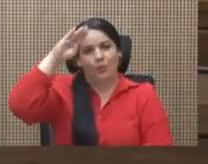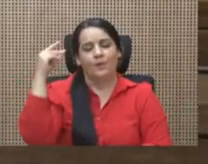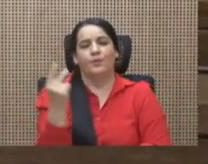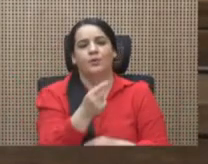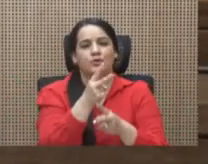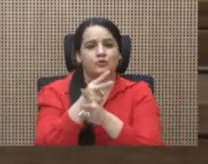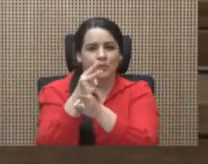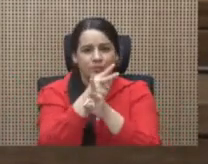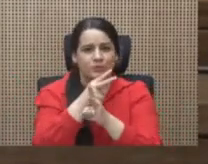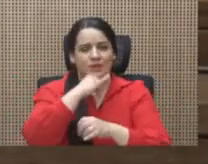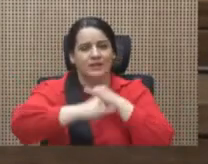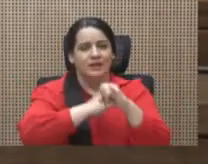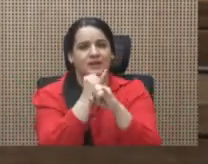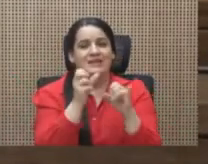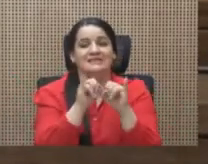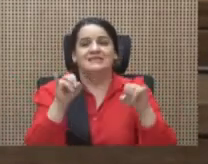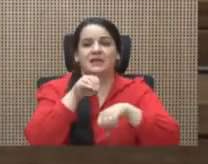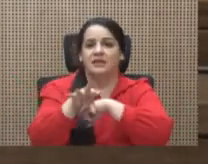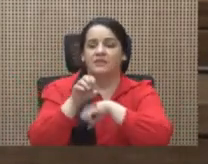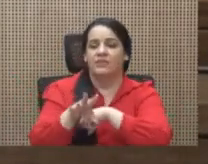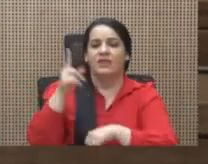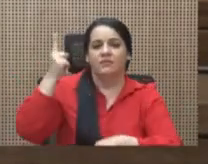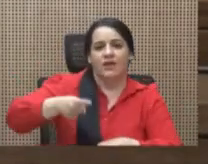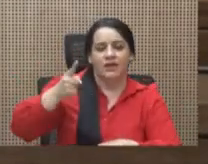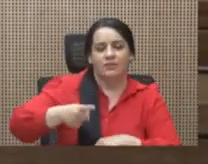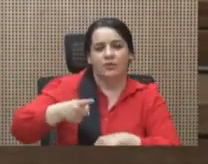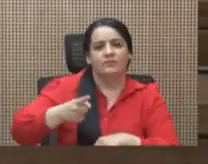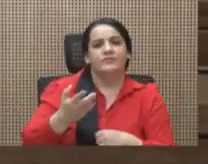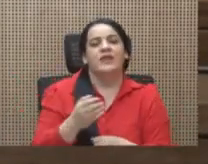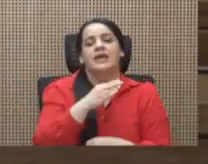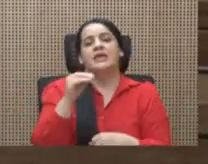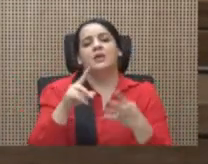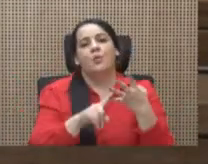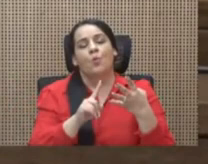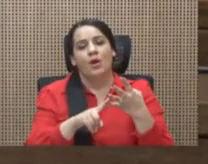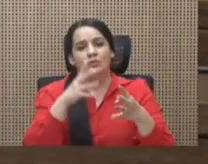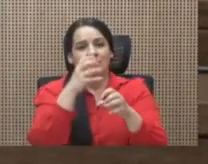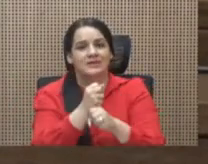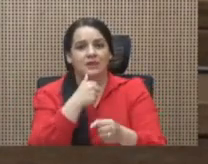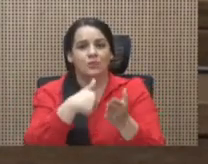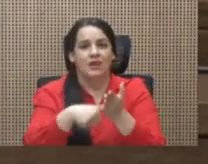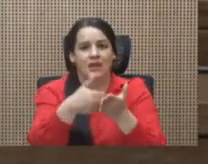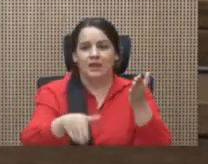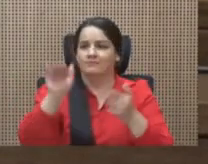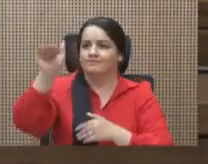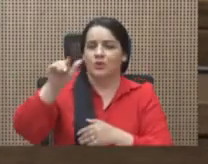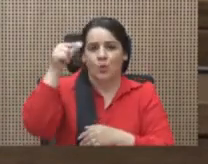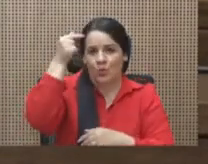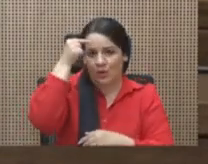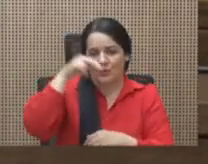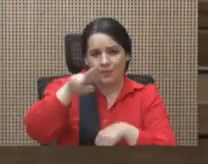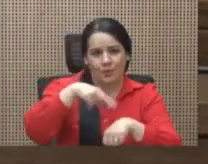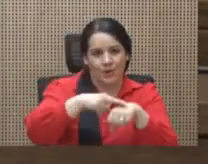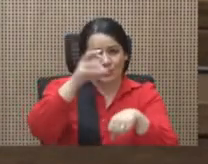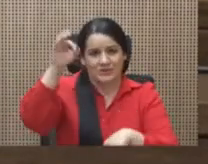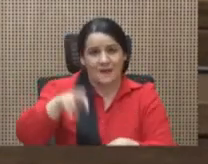supervisión internacional sin injerencia del régimen di dictatorial. Cuatro, elevar una exhortativa al gobierno de la República de Costa Rica para que